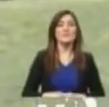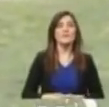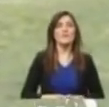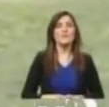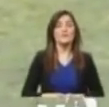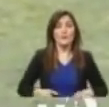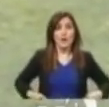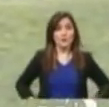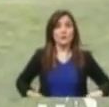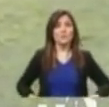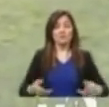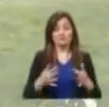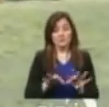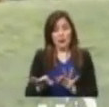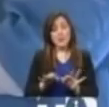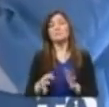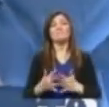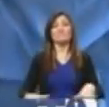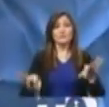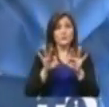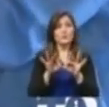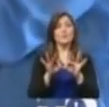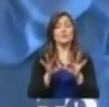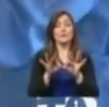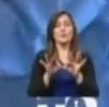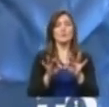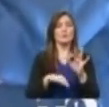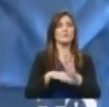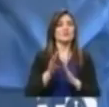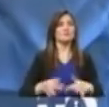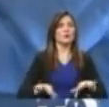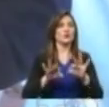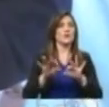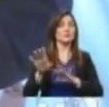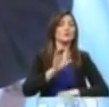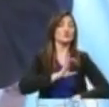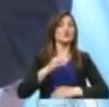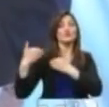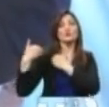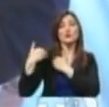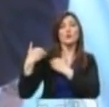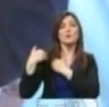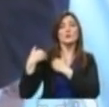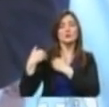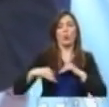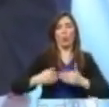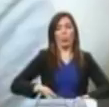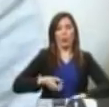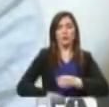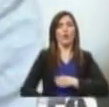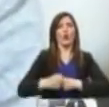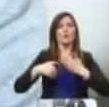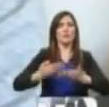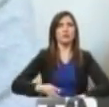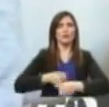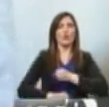la esterilización, nos explica este funcionario, sea una de las prioridades del municipio para evitar que sigan reproduciéndose